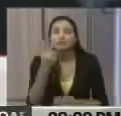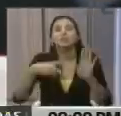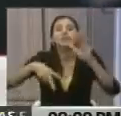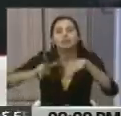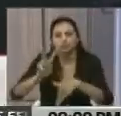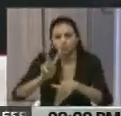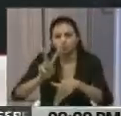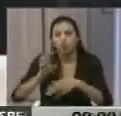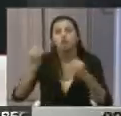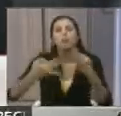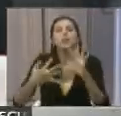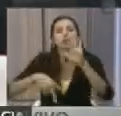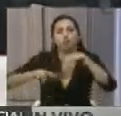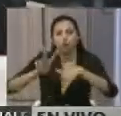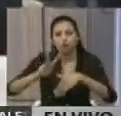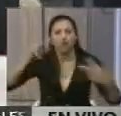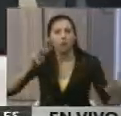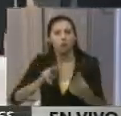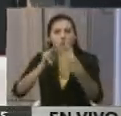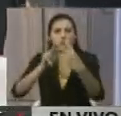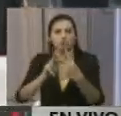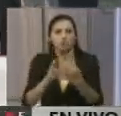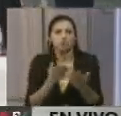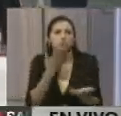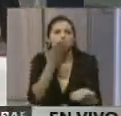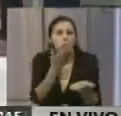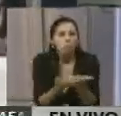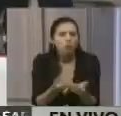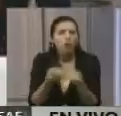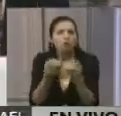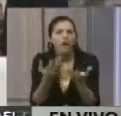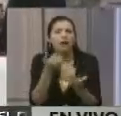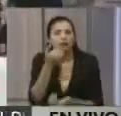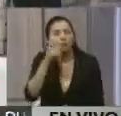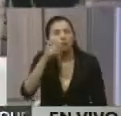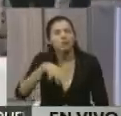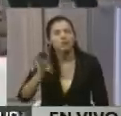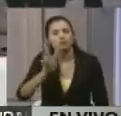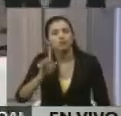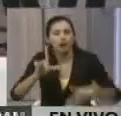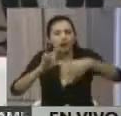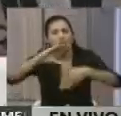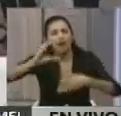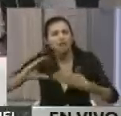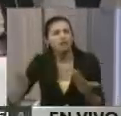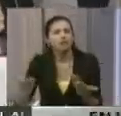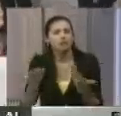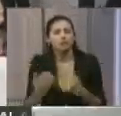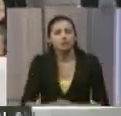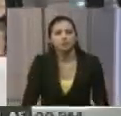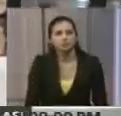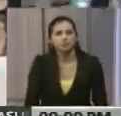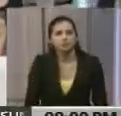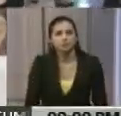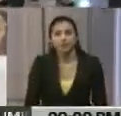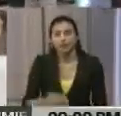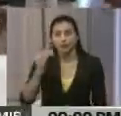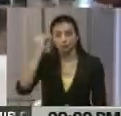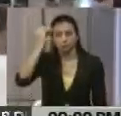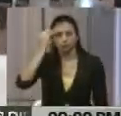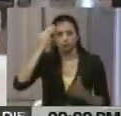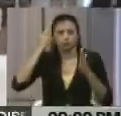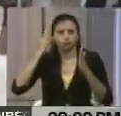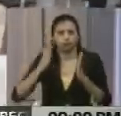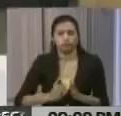12º encuentro el aporte que se puede hacer para el pueblo venezolano y del Caribe y Latinoamérica. Bueno, lo primero, que aquí están los pensadores